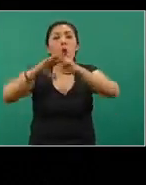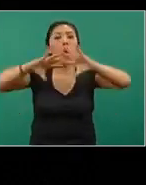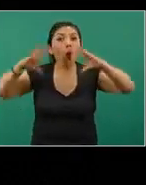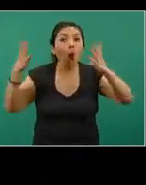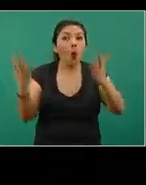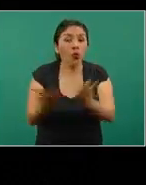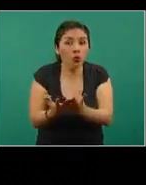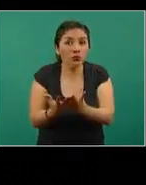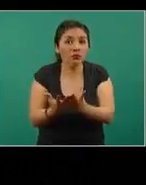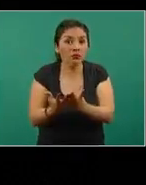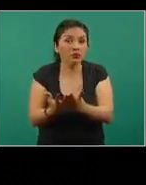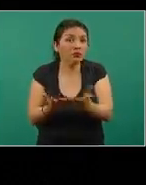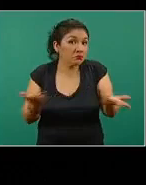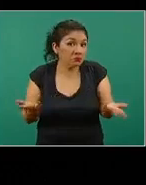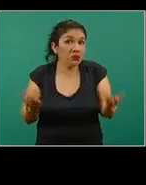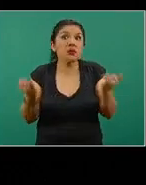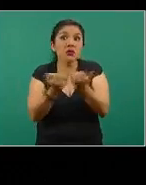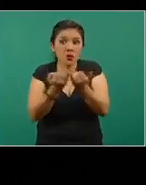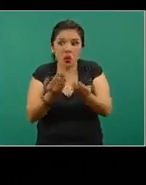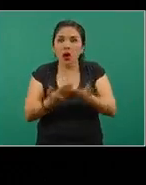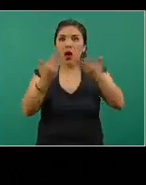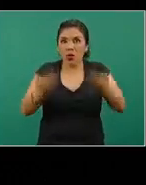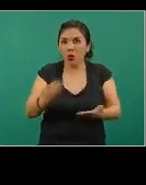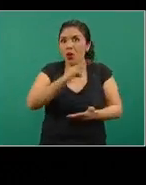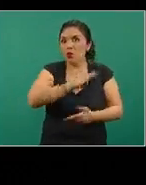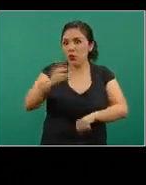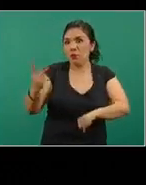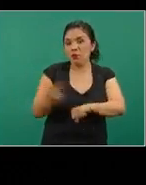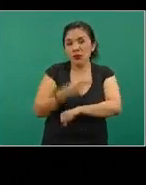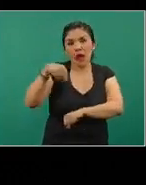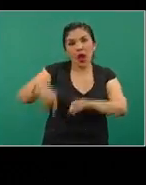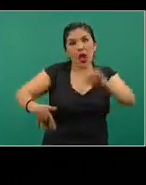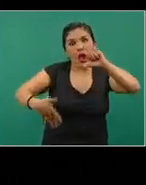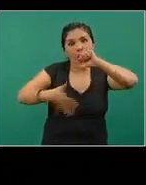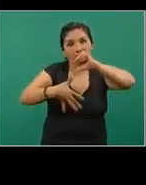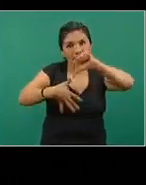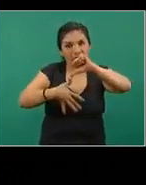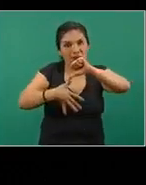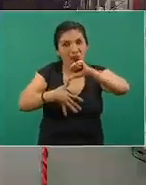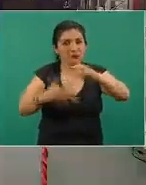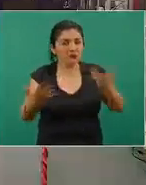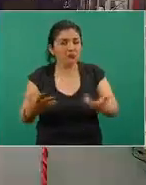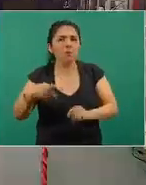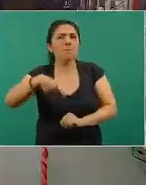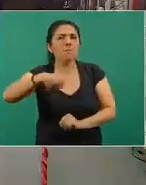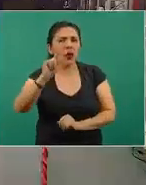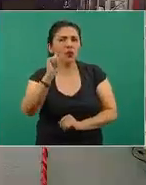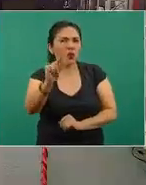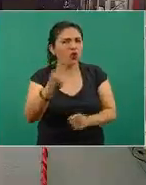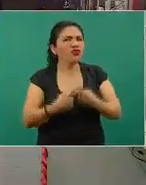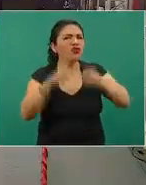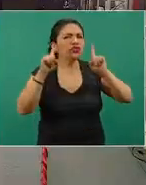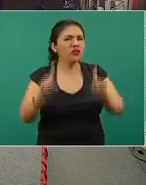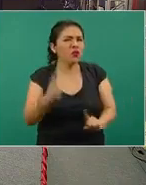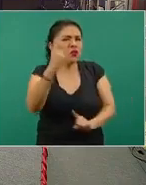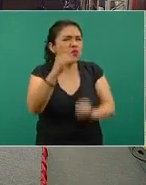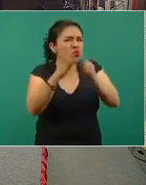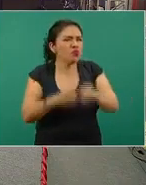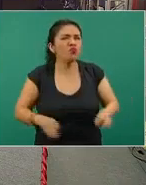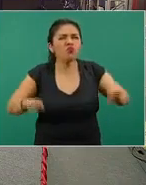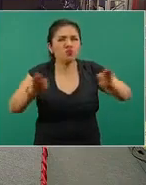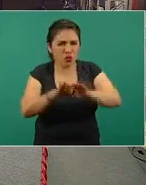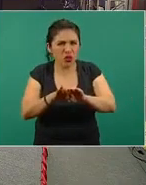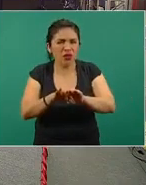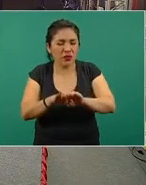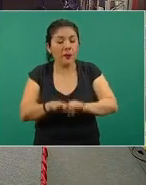podría estar sucediendo ahora esto en América del Sur. Pero hay una diferencia muy importante y es